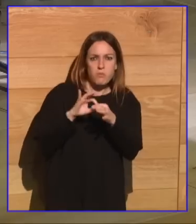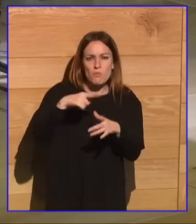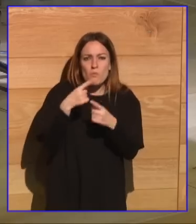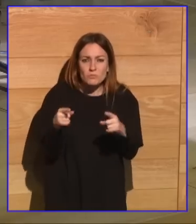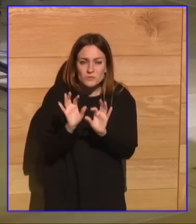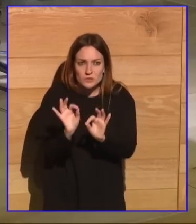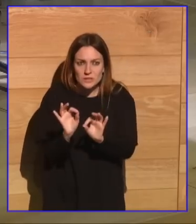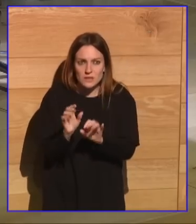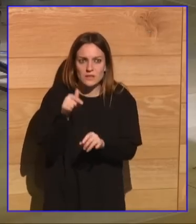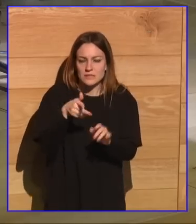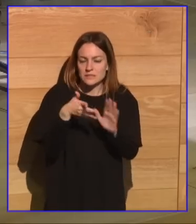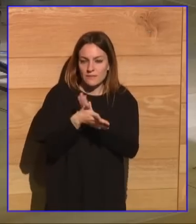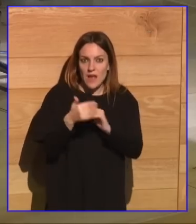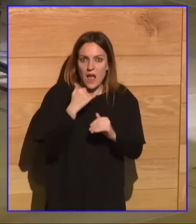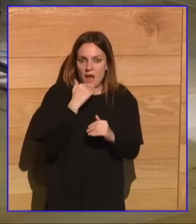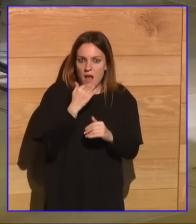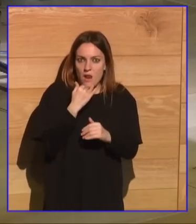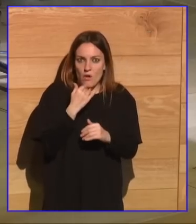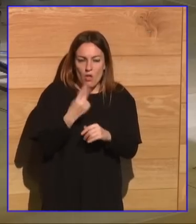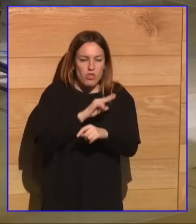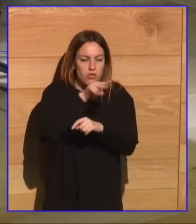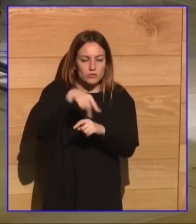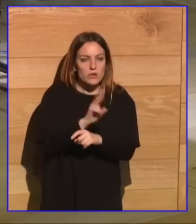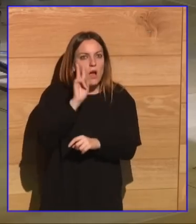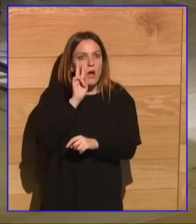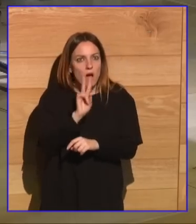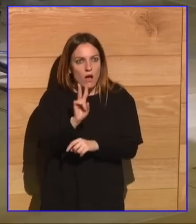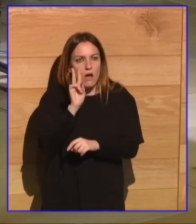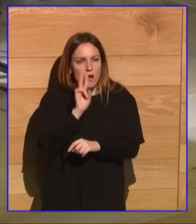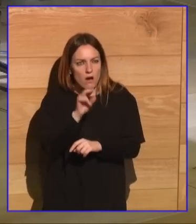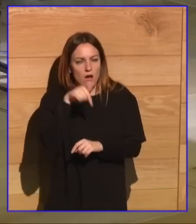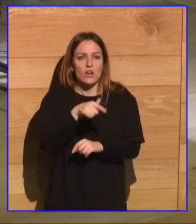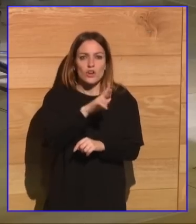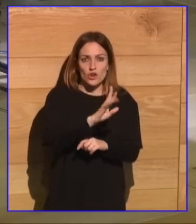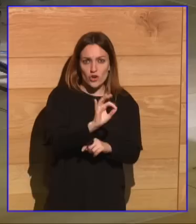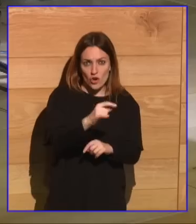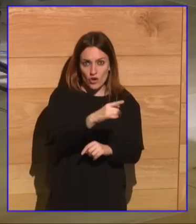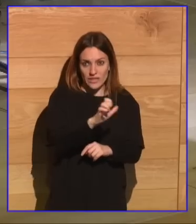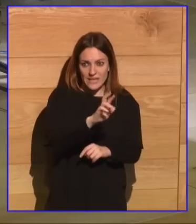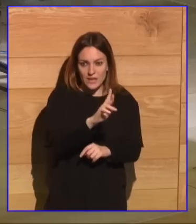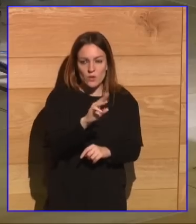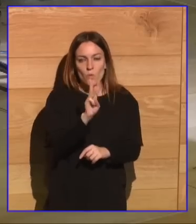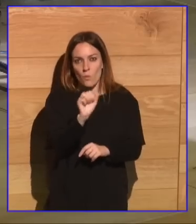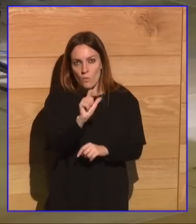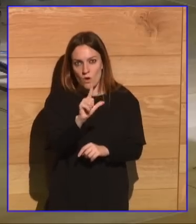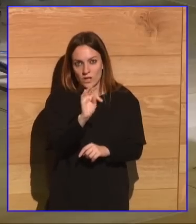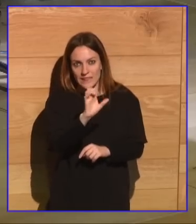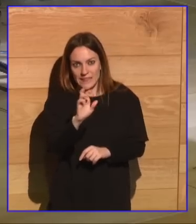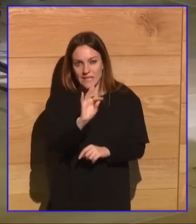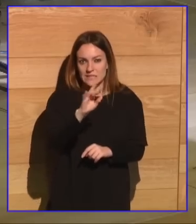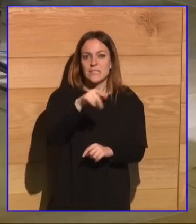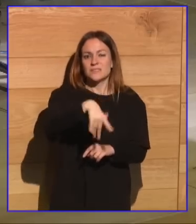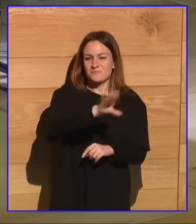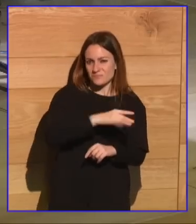eso, se produce un viaje de 2 horas que no entiende ni Roger Waters, a quien no le gusta la película, que no entiende Alan